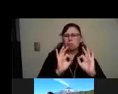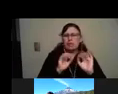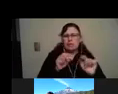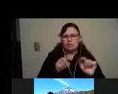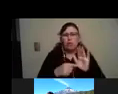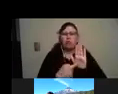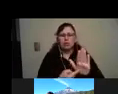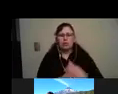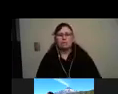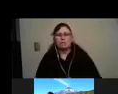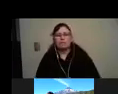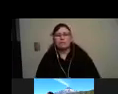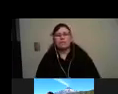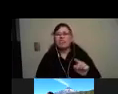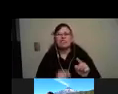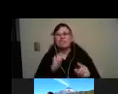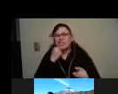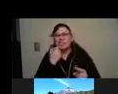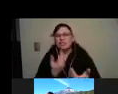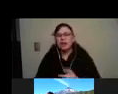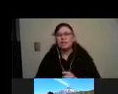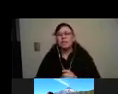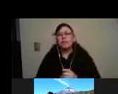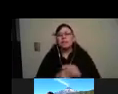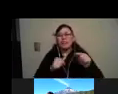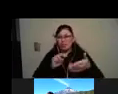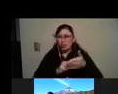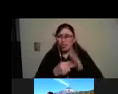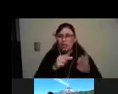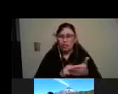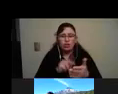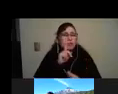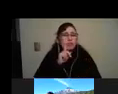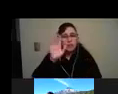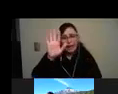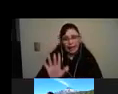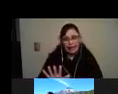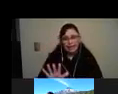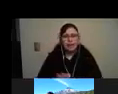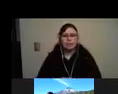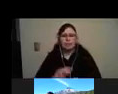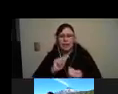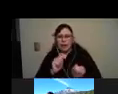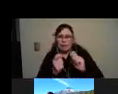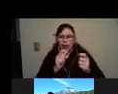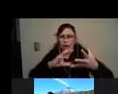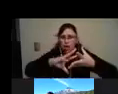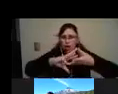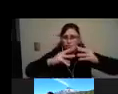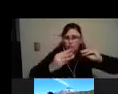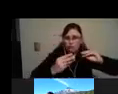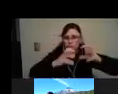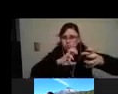clínico, la parálisis cerebral corresponde a un trastorno que se caracteriza por alteraciones en el tono muscular, ¿cierto? Que puede